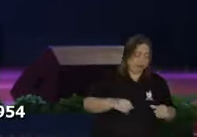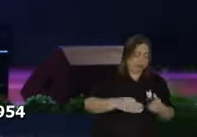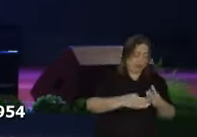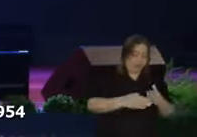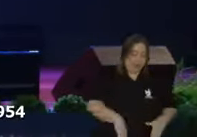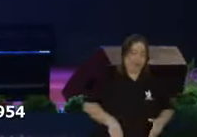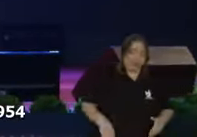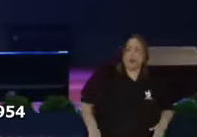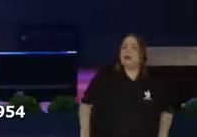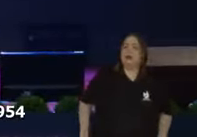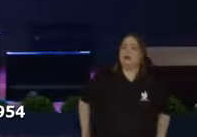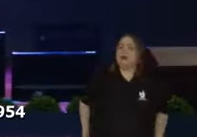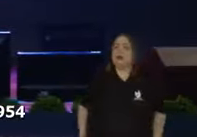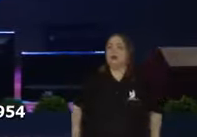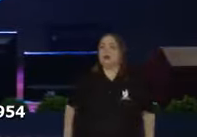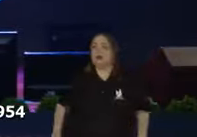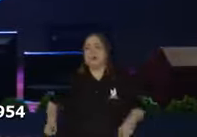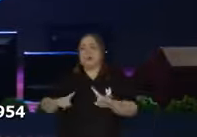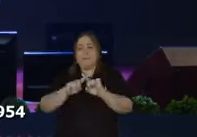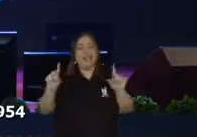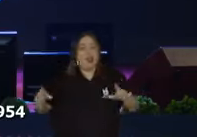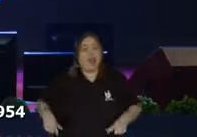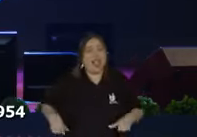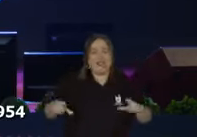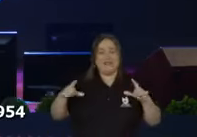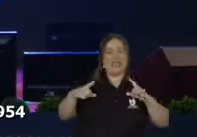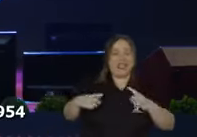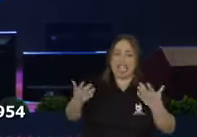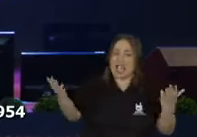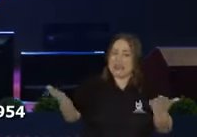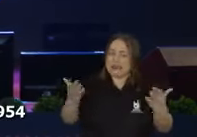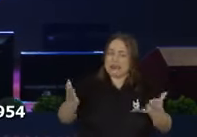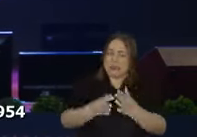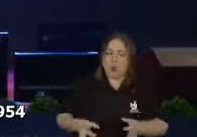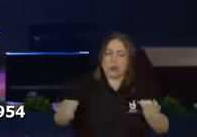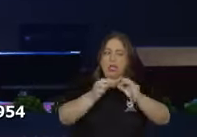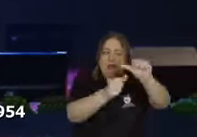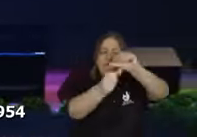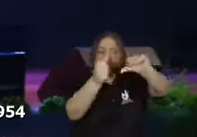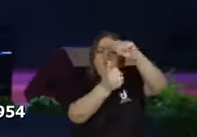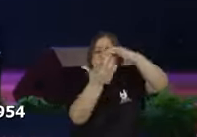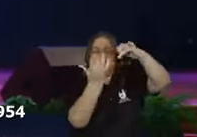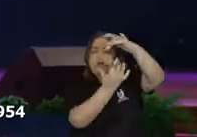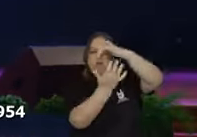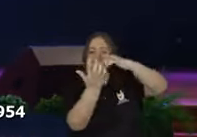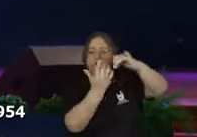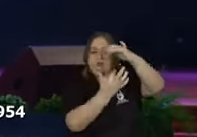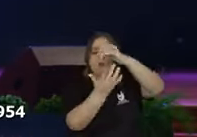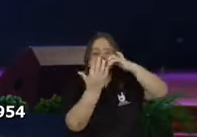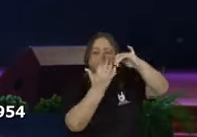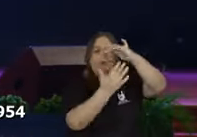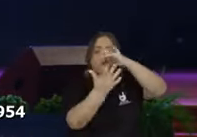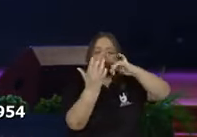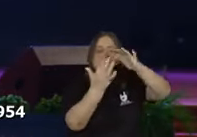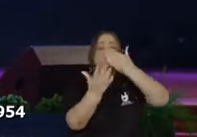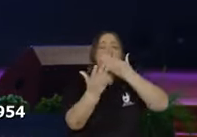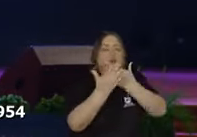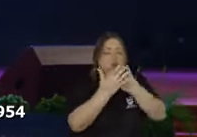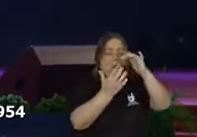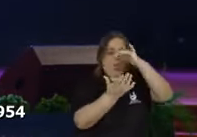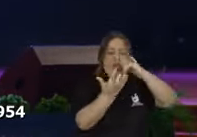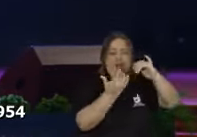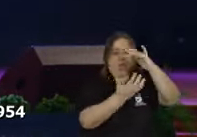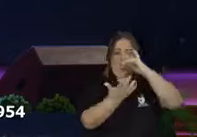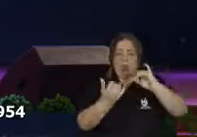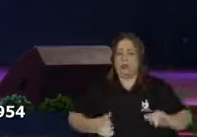Wanda, la vida se trata de relaciones. La vida se trata de relaciones. Me acuerdo